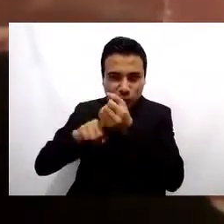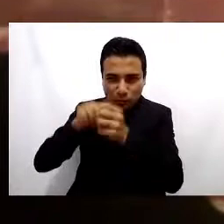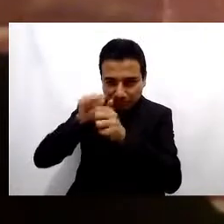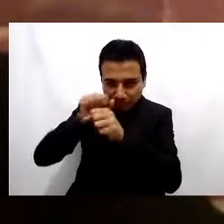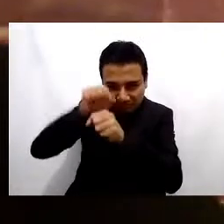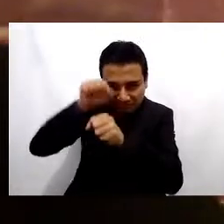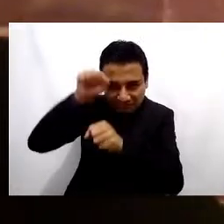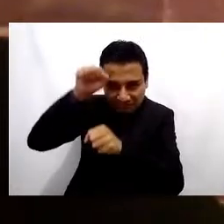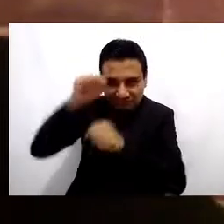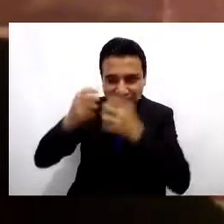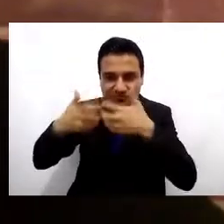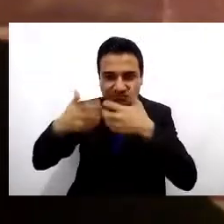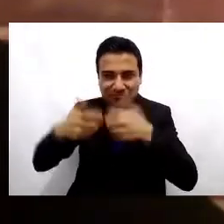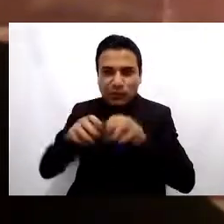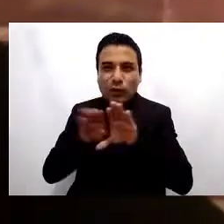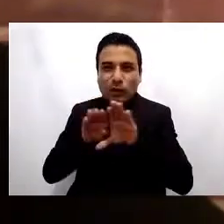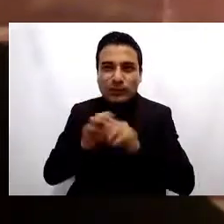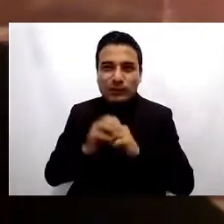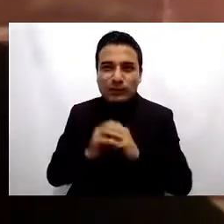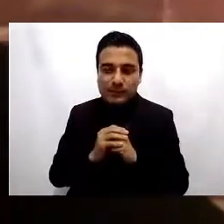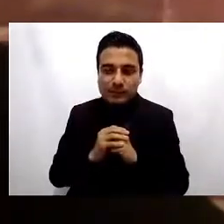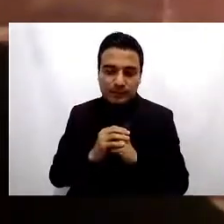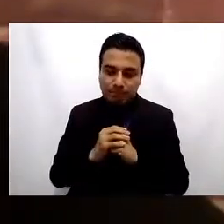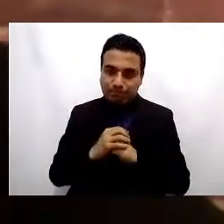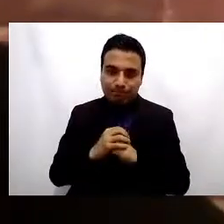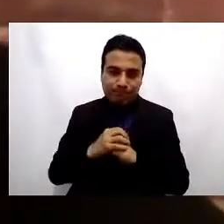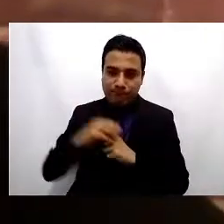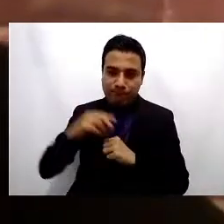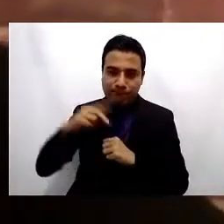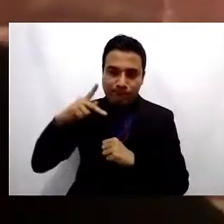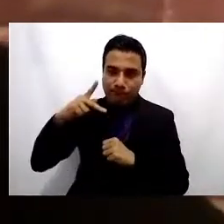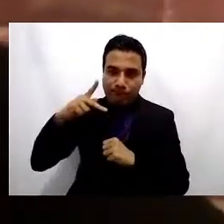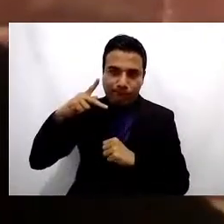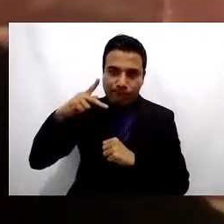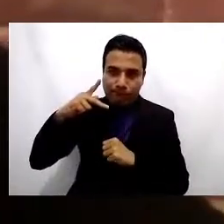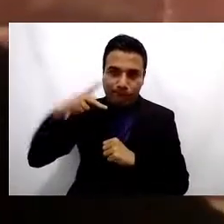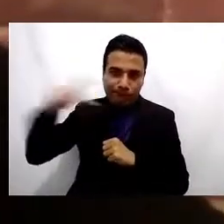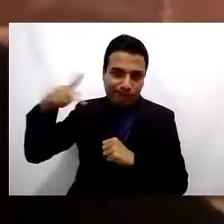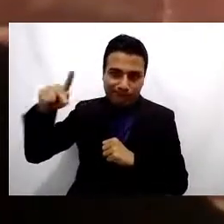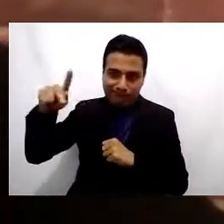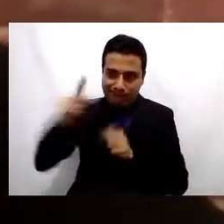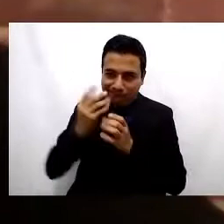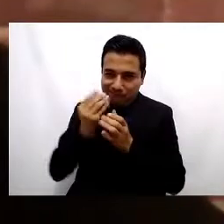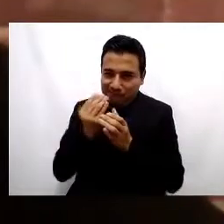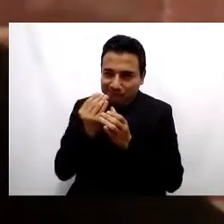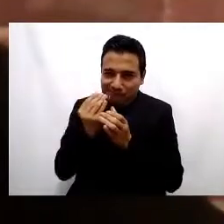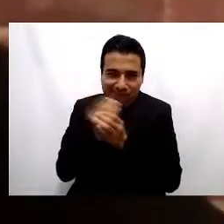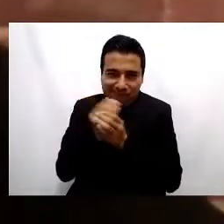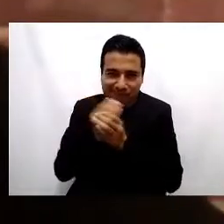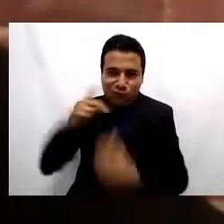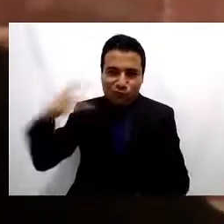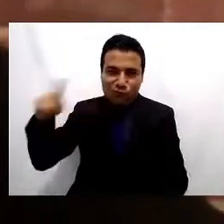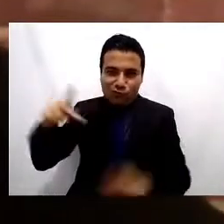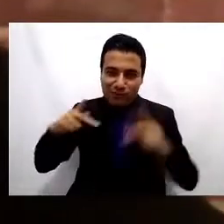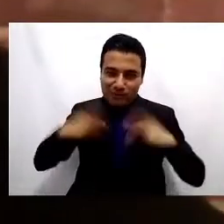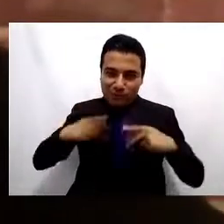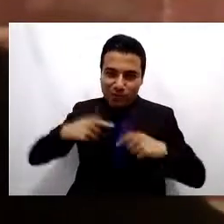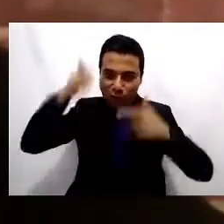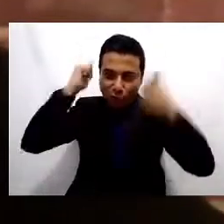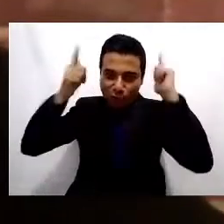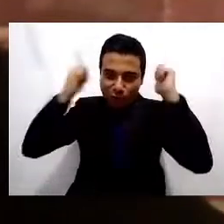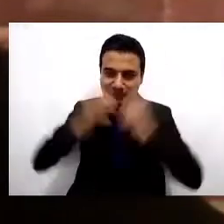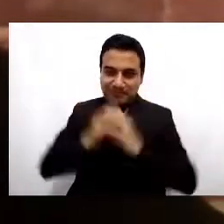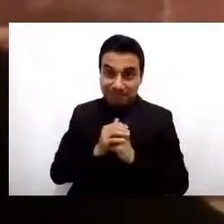un mecanismo casi reservado a la locura. No es raro que se asocie siempre a